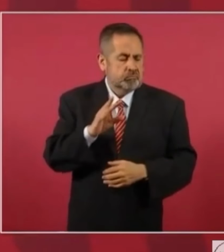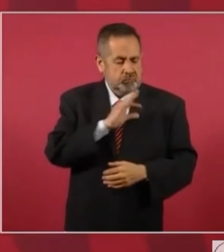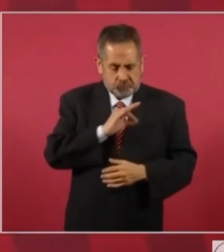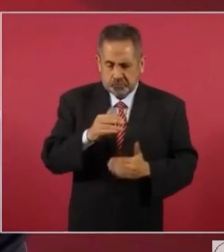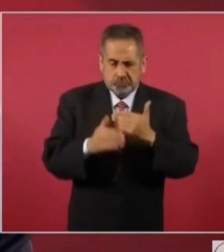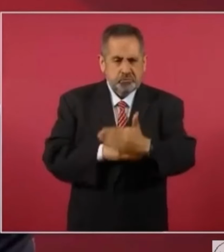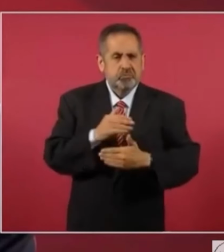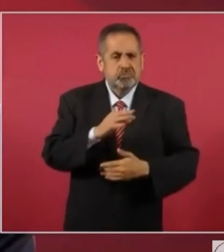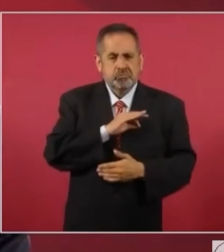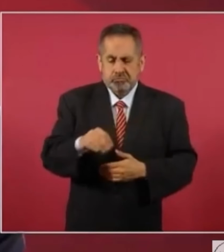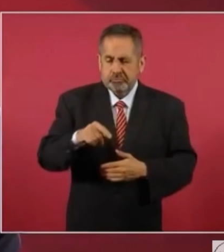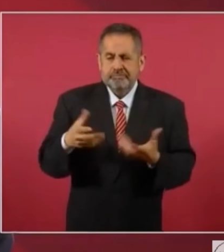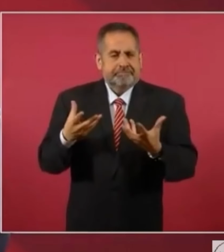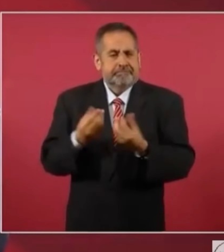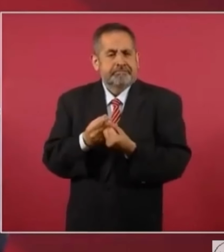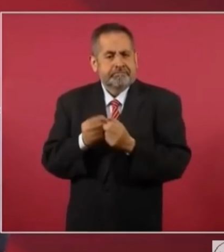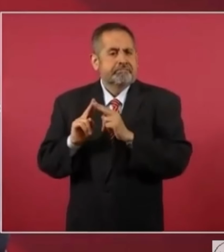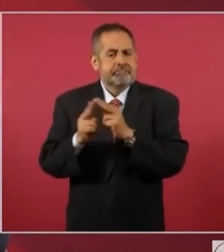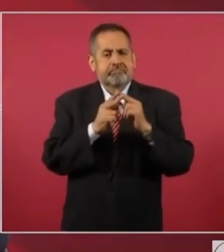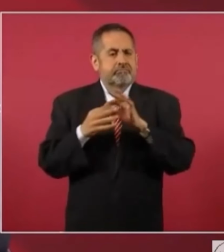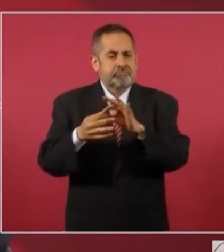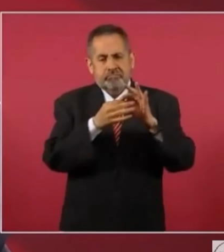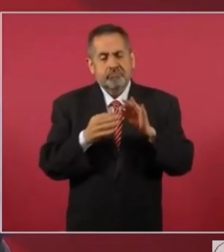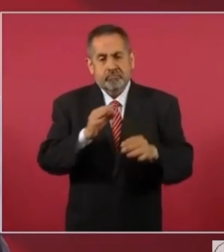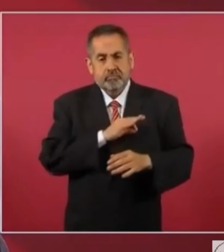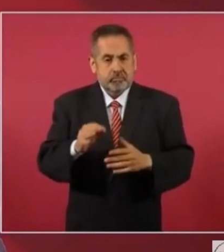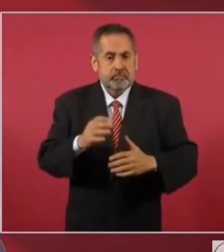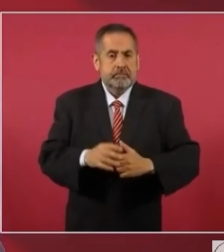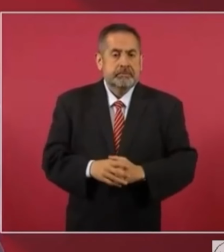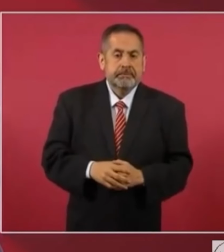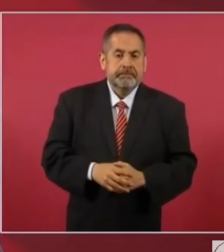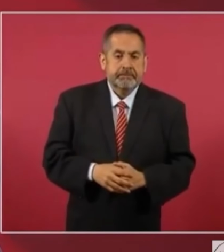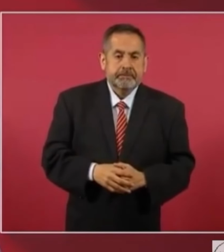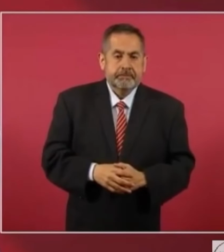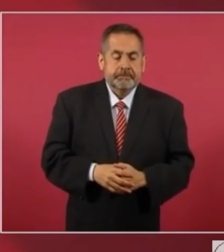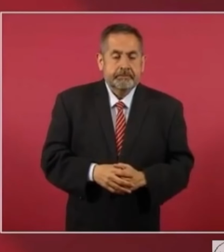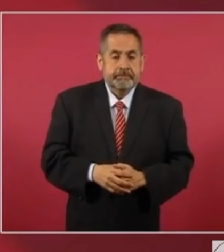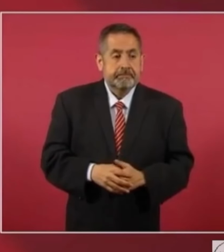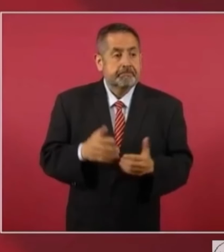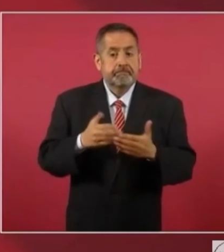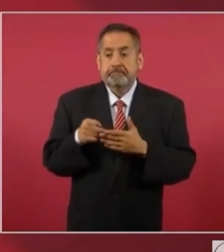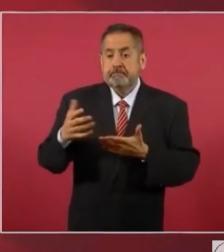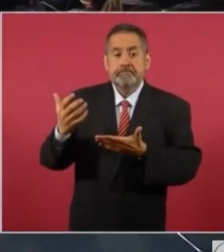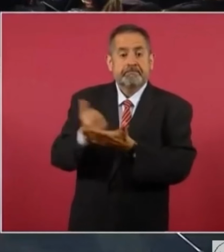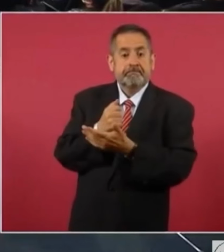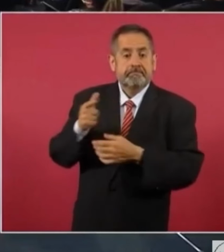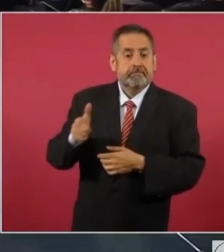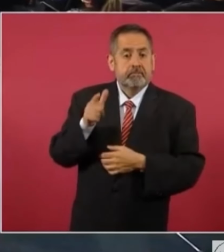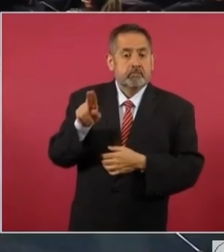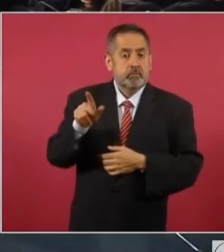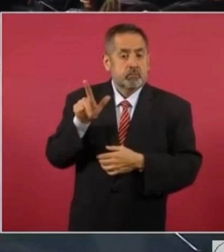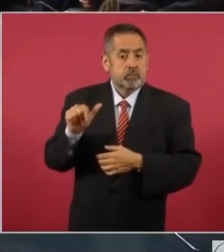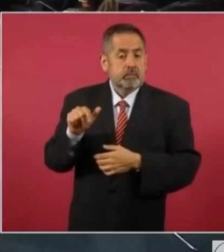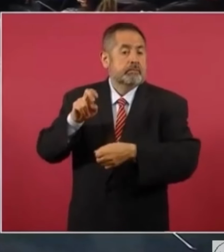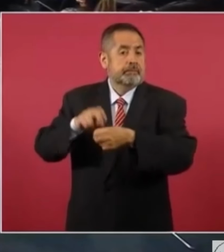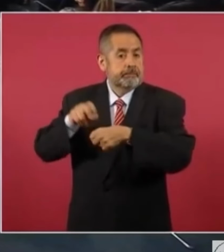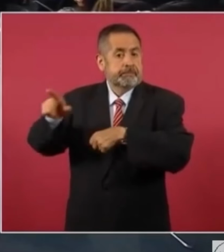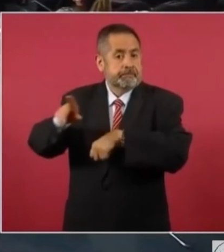esta unión, ¿no? Y ahora con el triunfo de Lula en